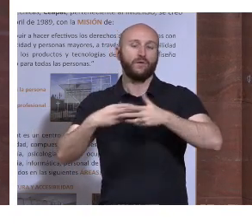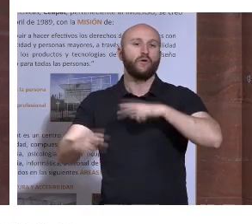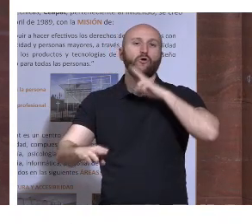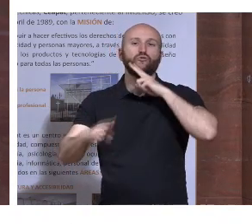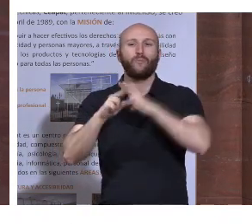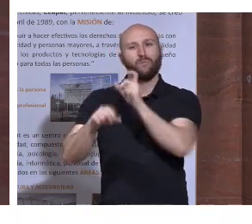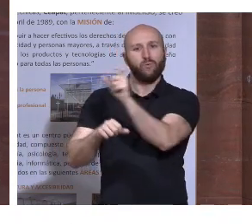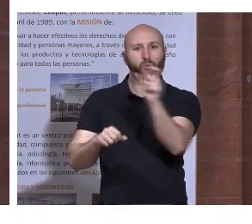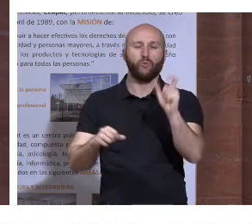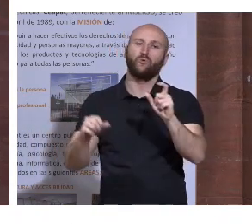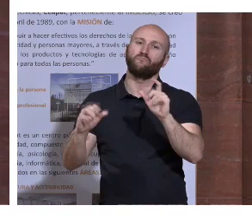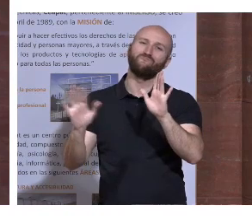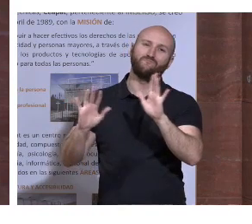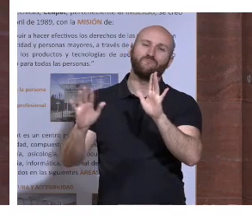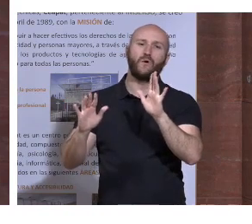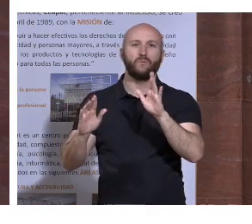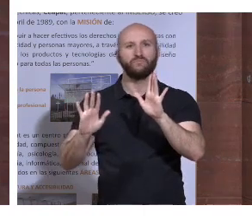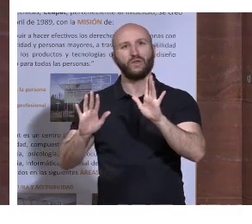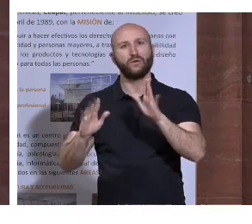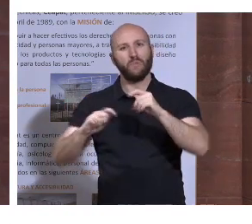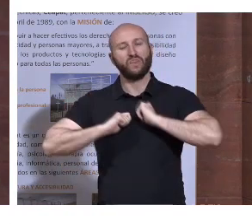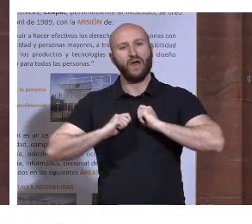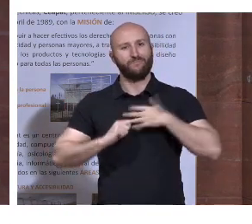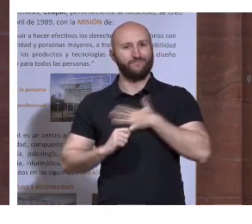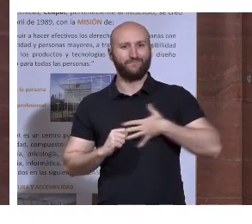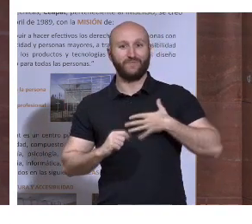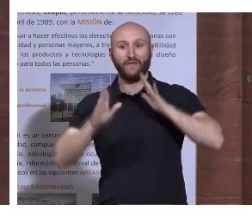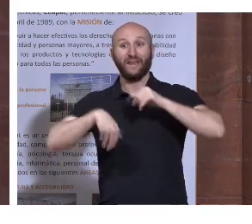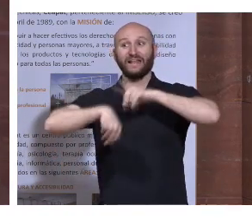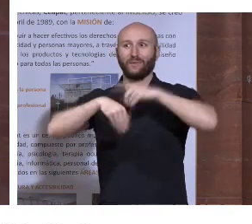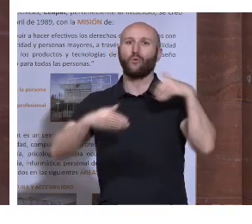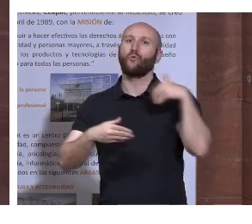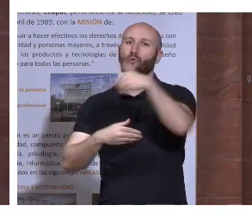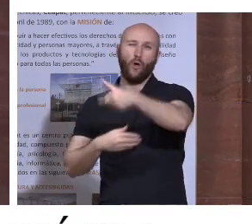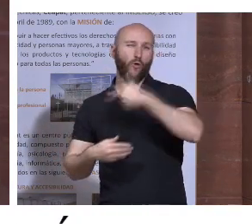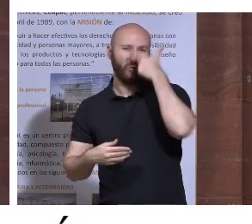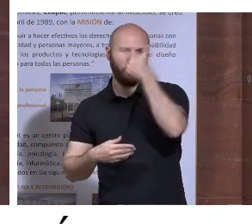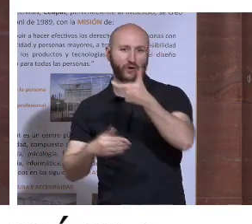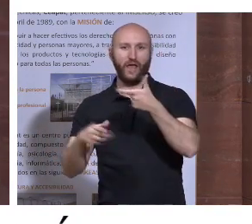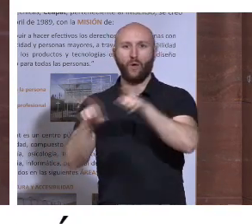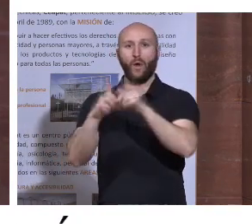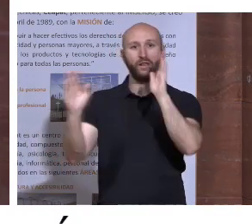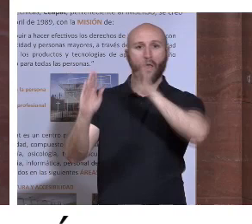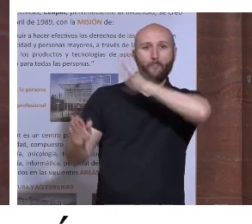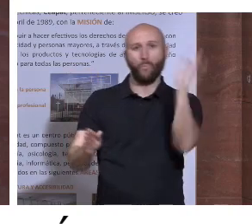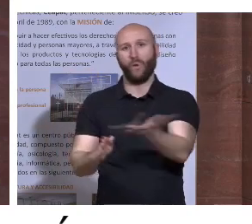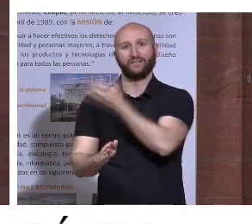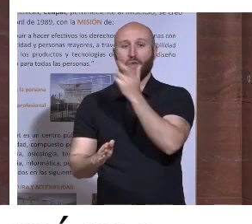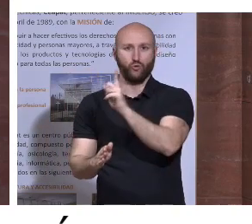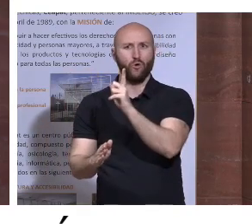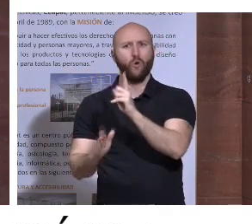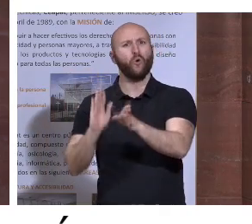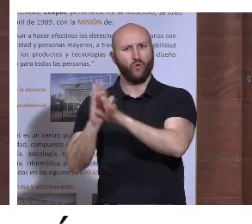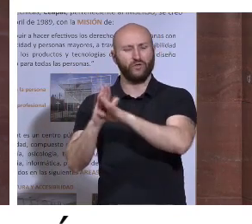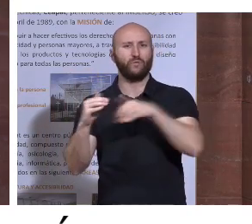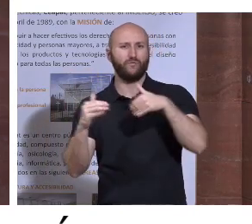concreta, para mí me satisfacen, es que tienen una continuidad en el tiempo, no es algo que se termine, sino que puede seguir